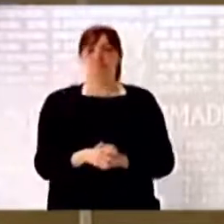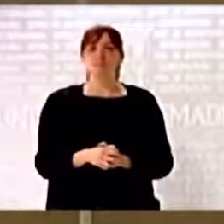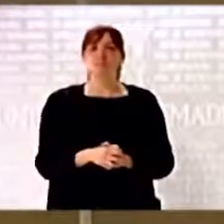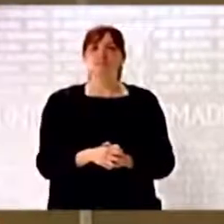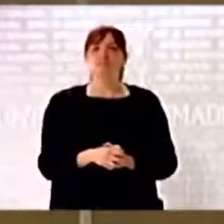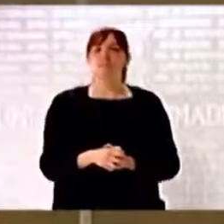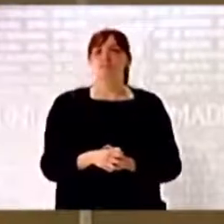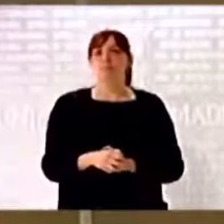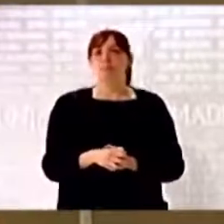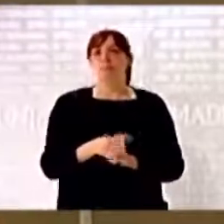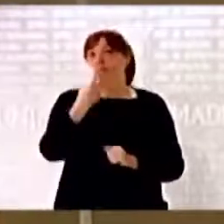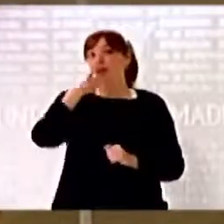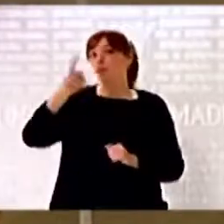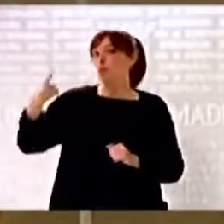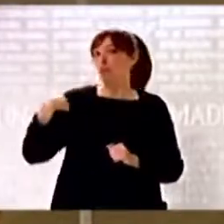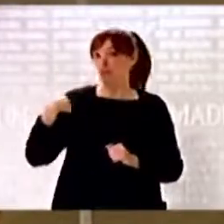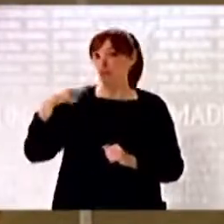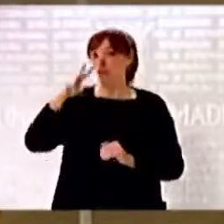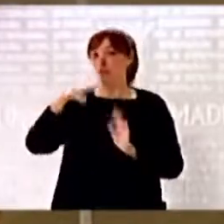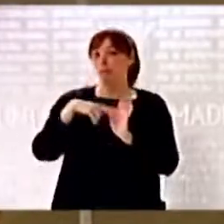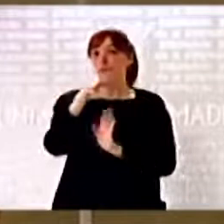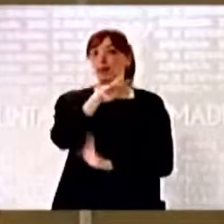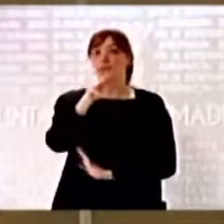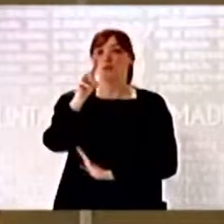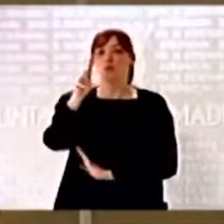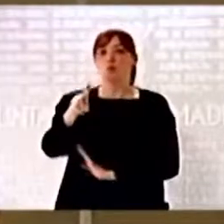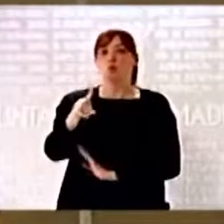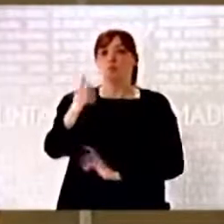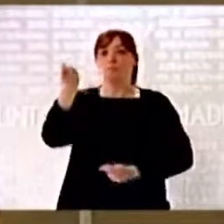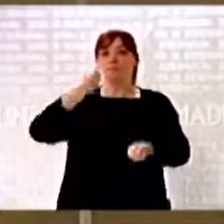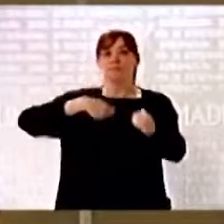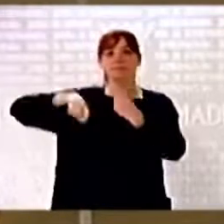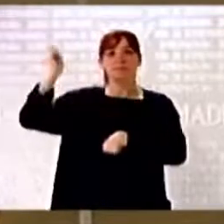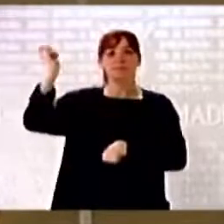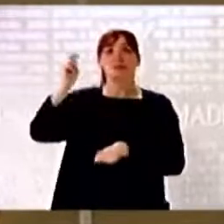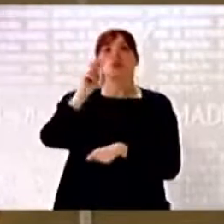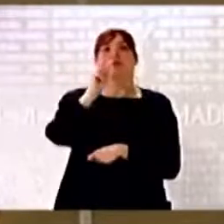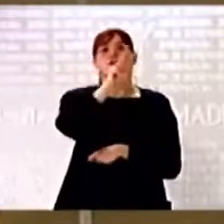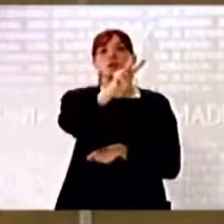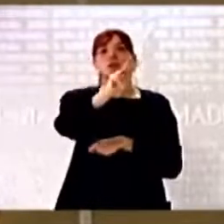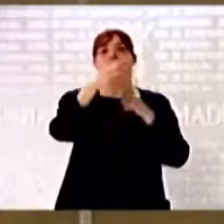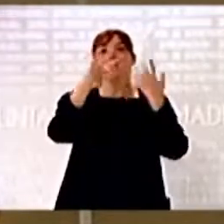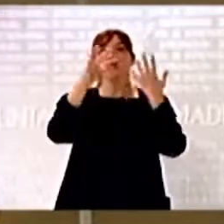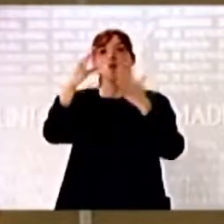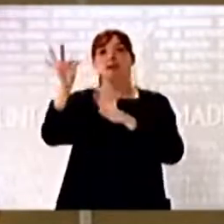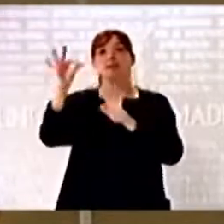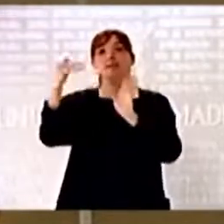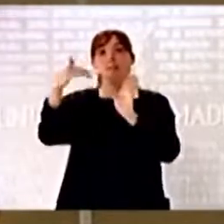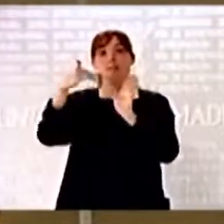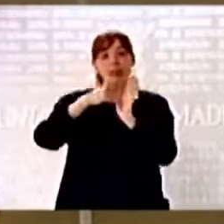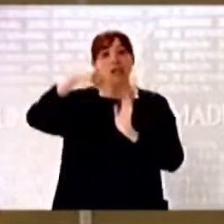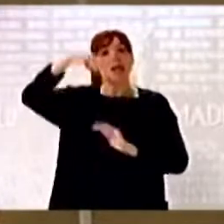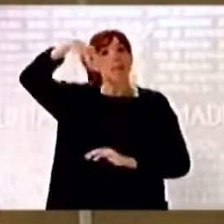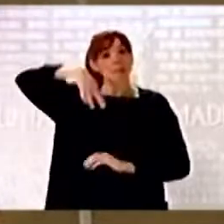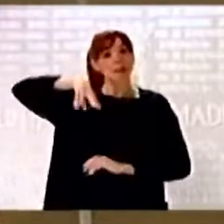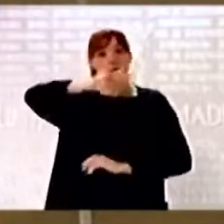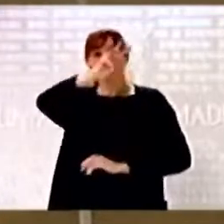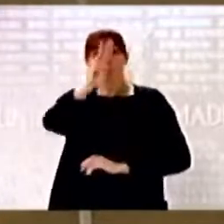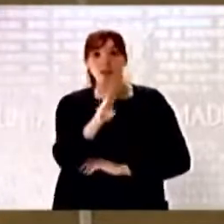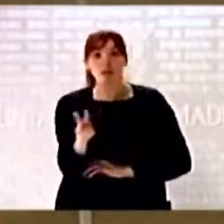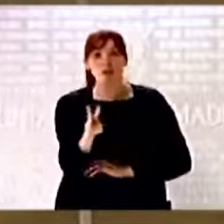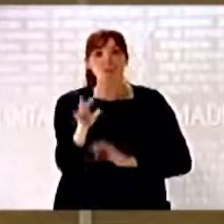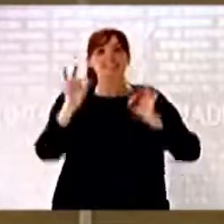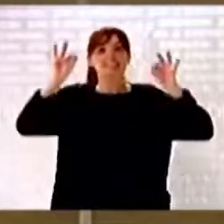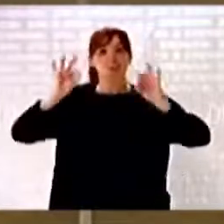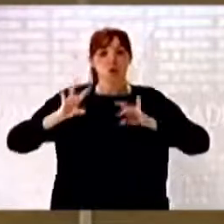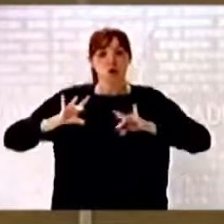año 2021, en Extremadura, se vendieron 290.000 metros cuadrados de suelo